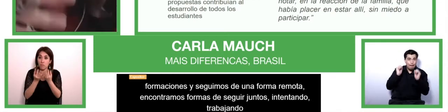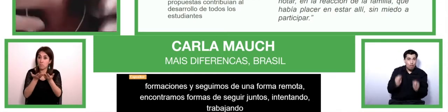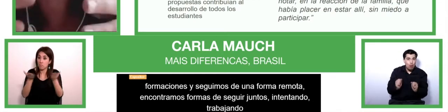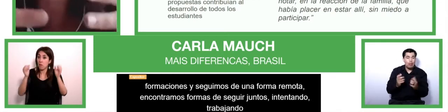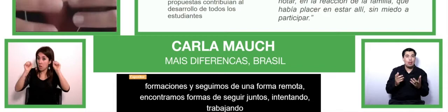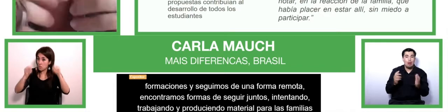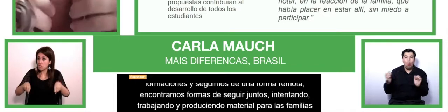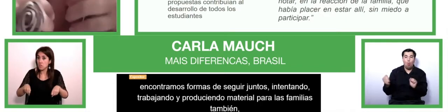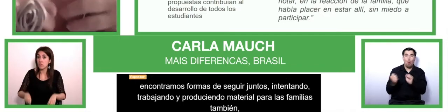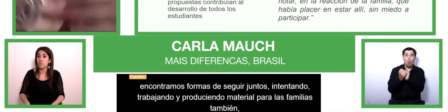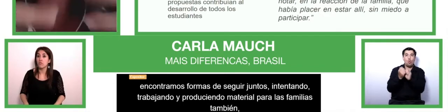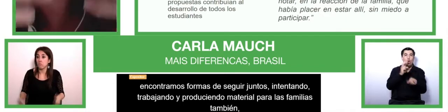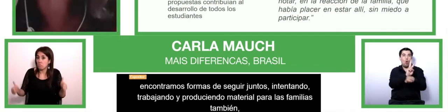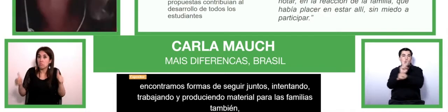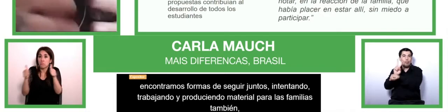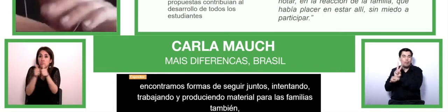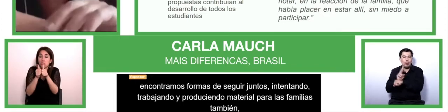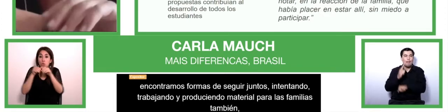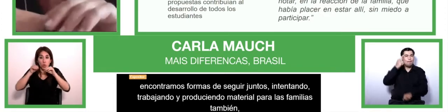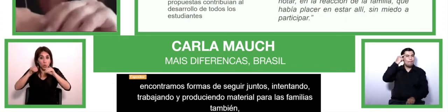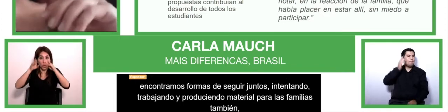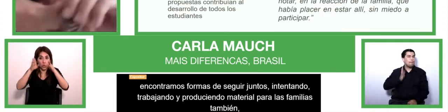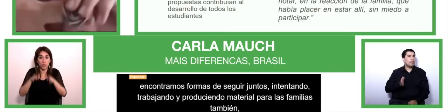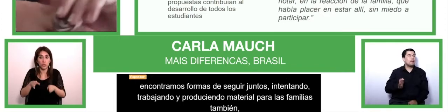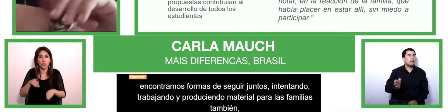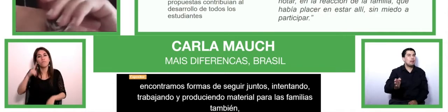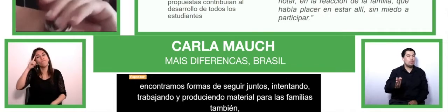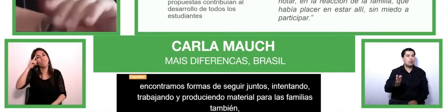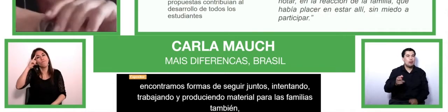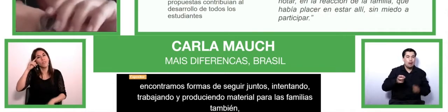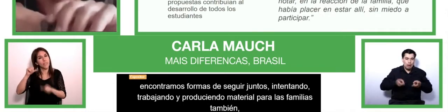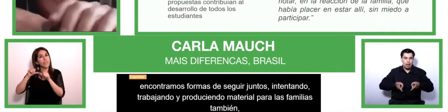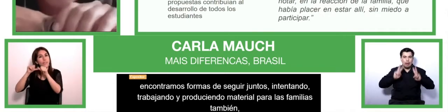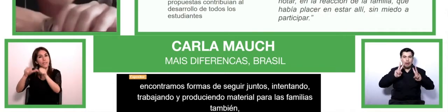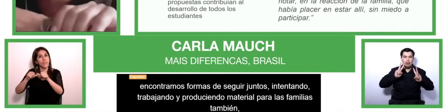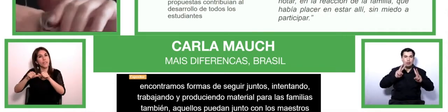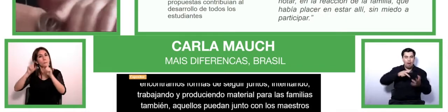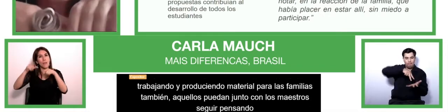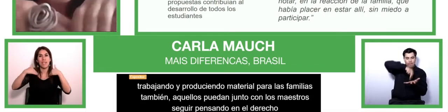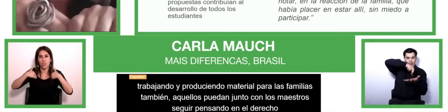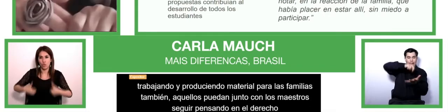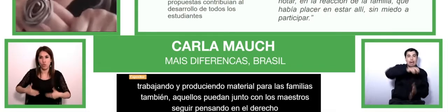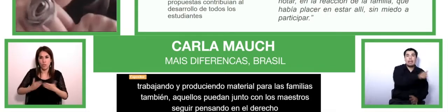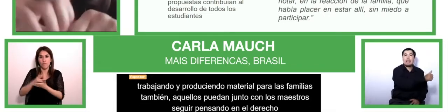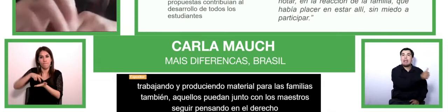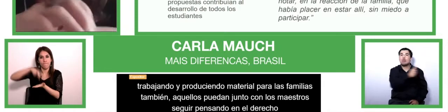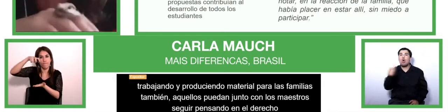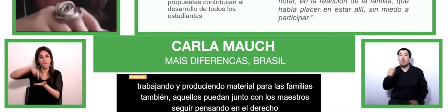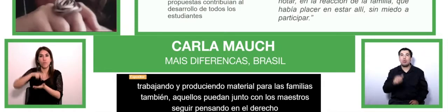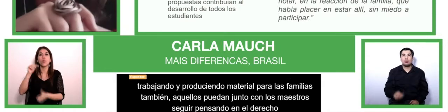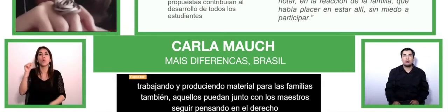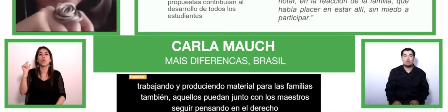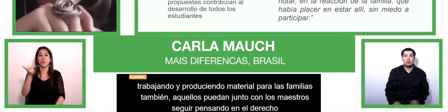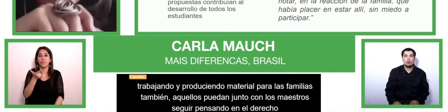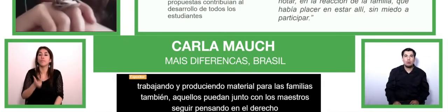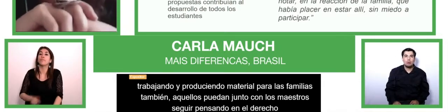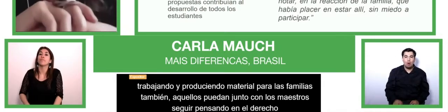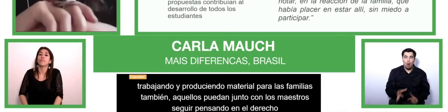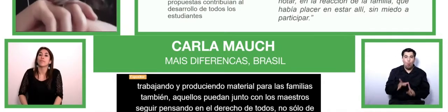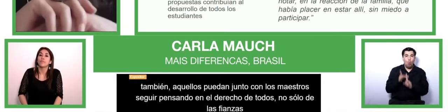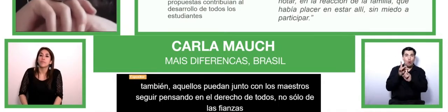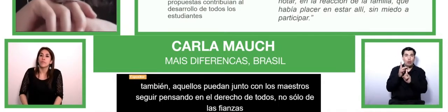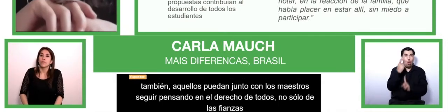junto con los maestros, seguir pensando en el derecho de brincar de todos, no solo de las crianças, pero de nosotros también.